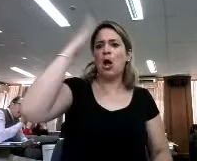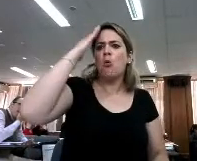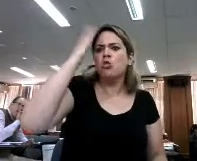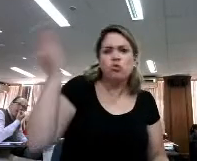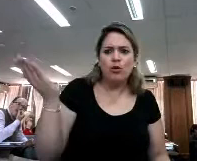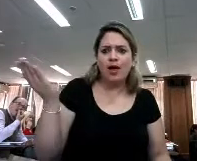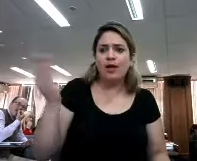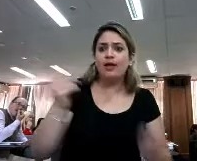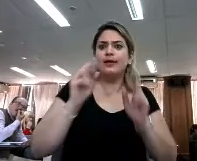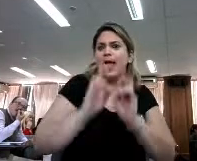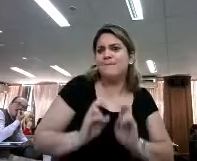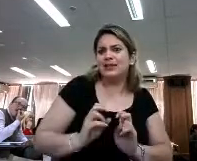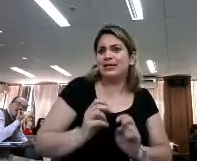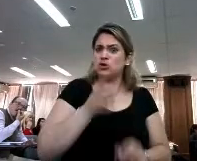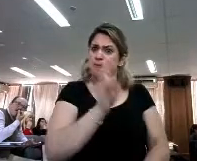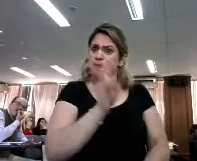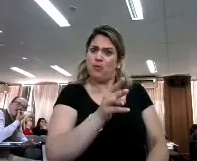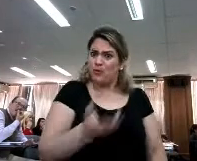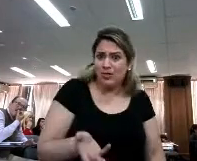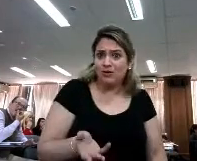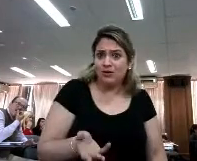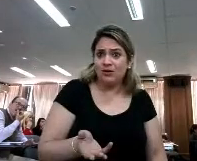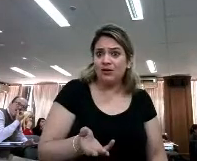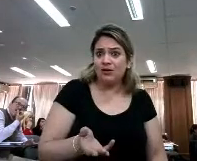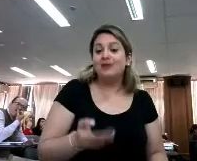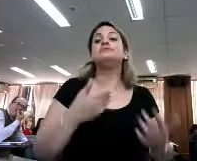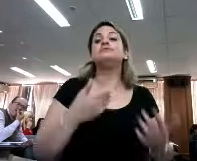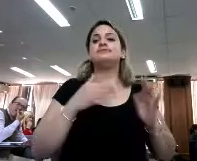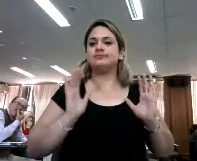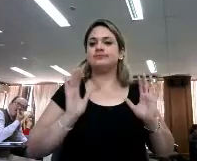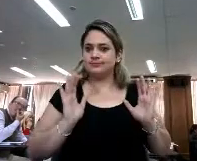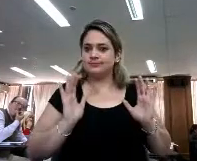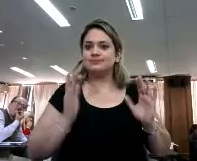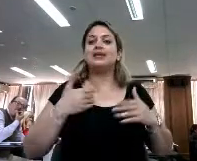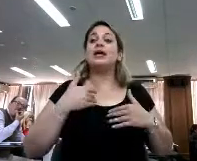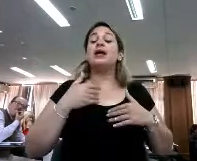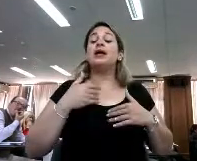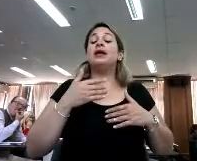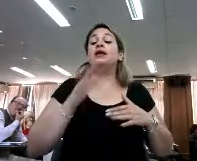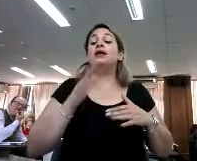y a la investigación. Insisto, para el suscrito